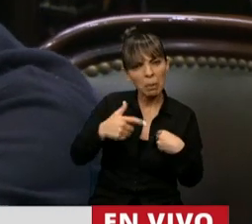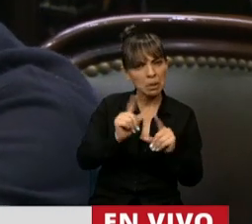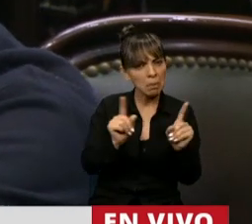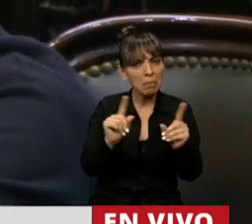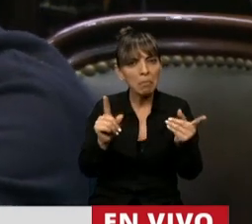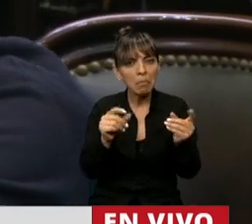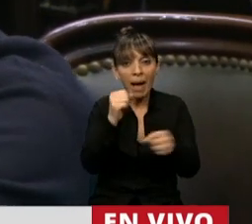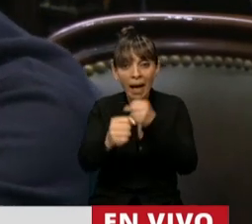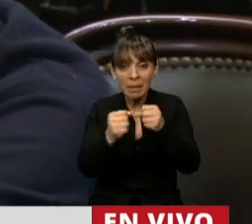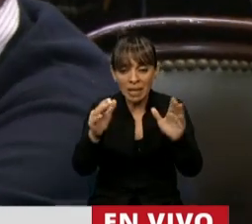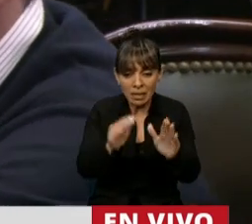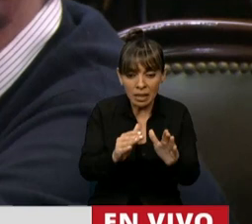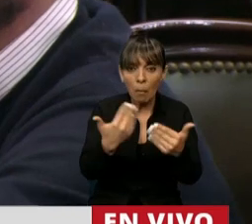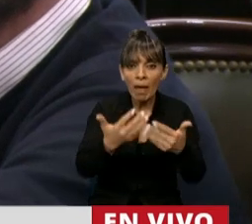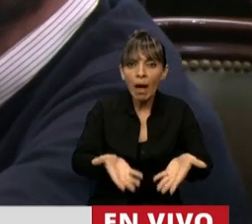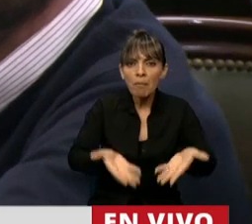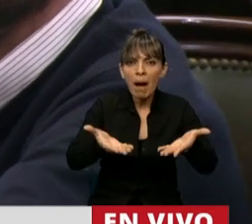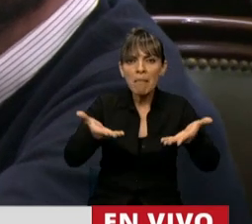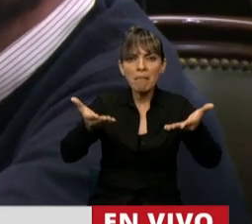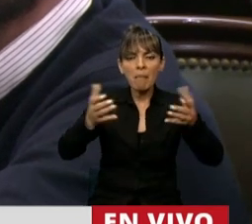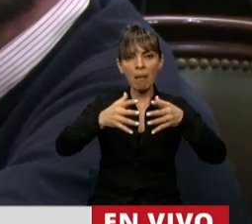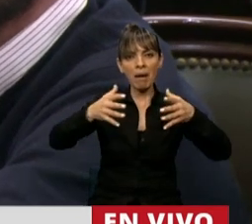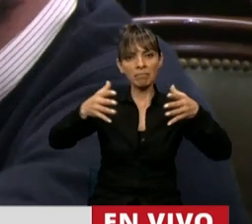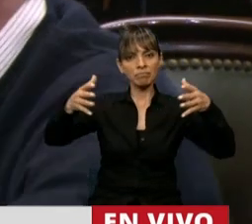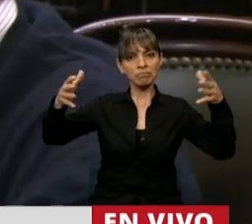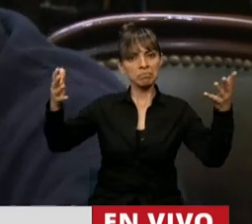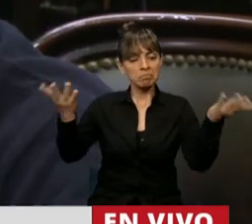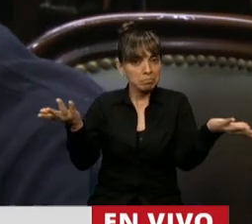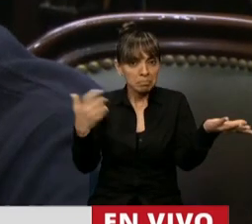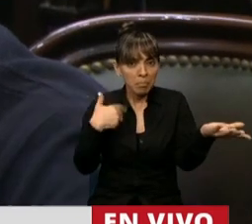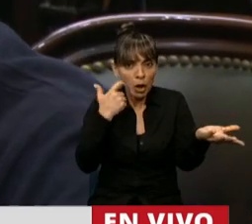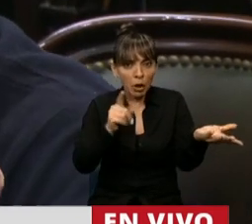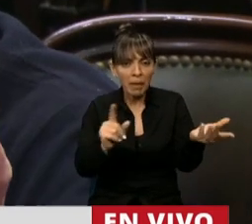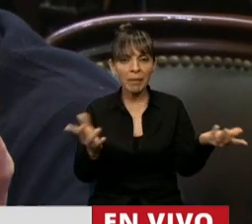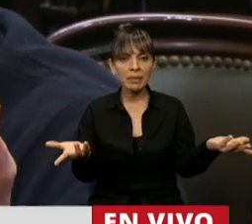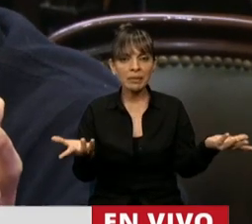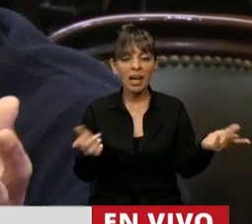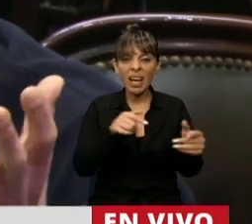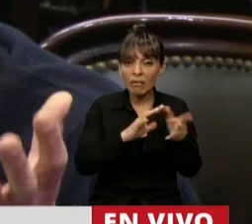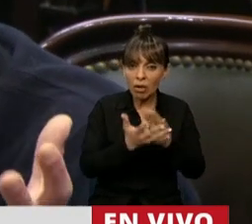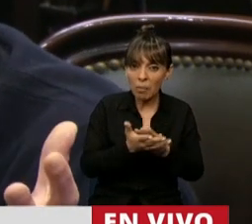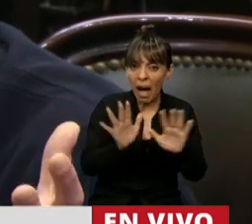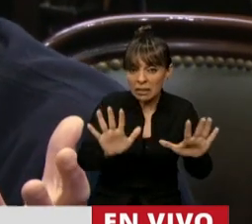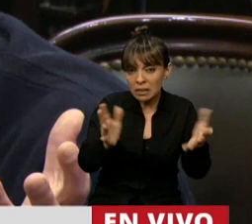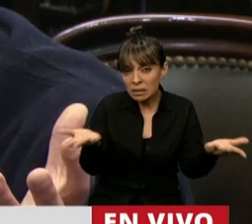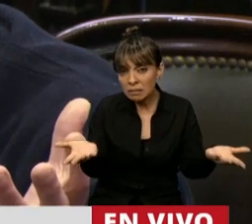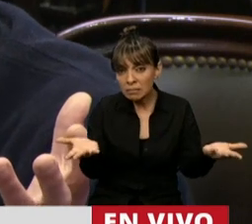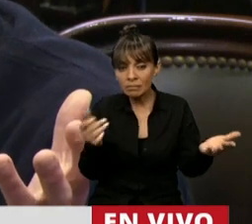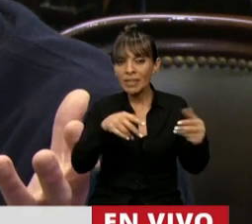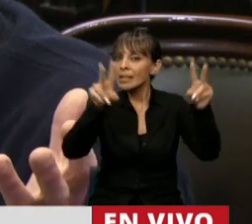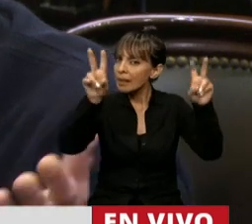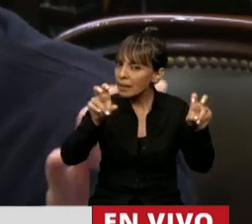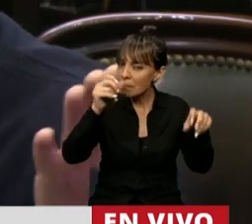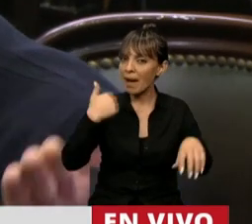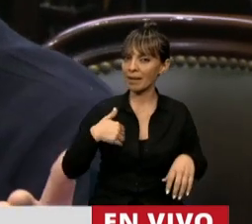convertirse en pequeñas y en grandes empresas, y que por supuesto esto lo hagamos, y es la gran cuestión de la